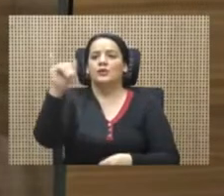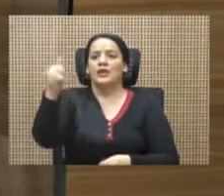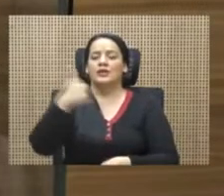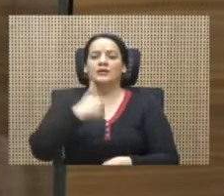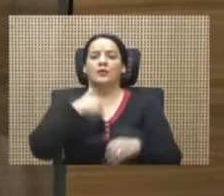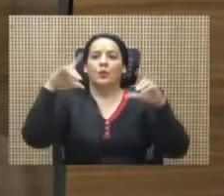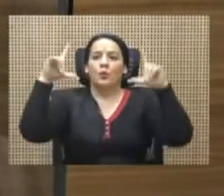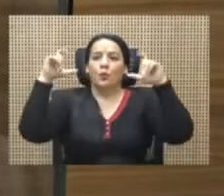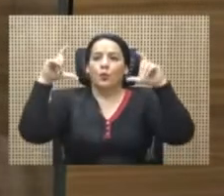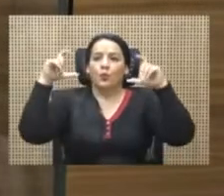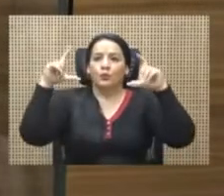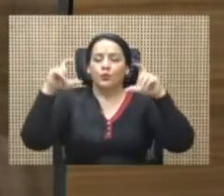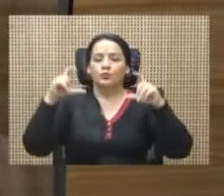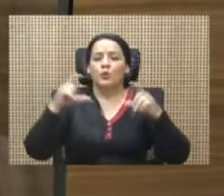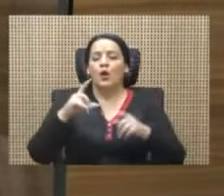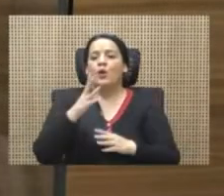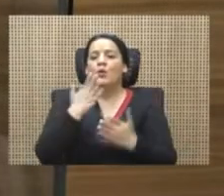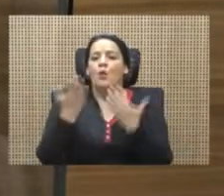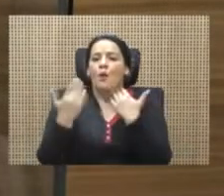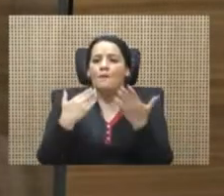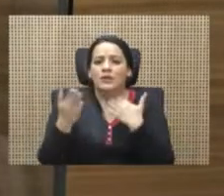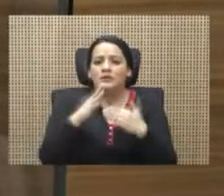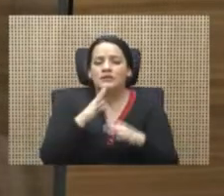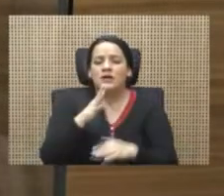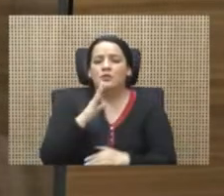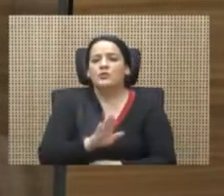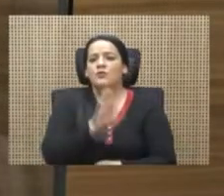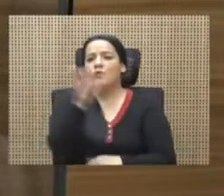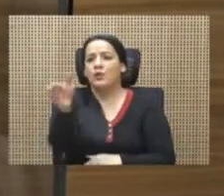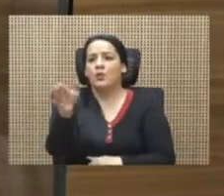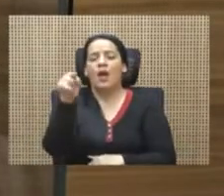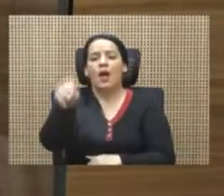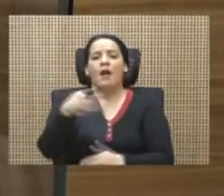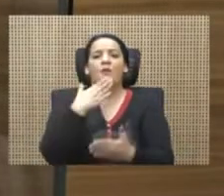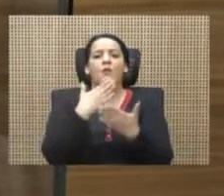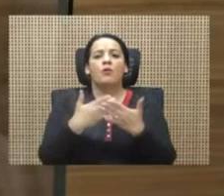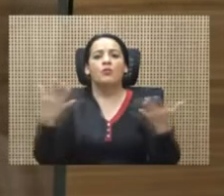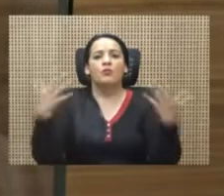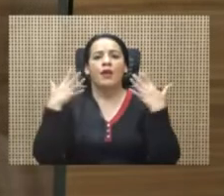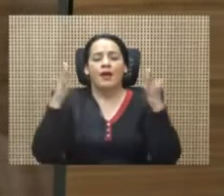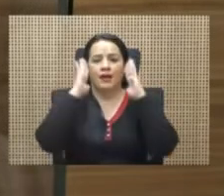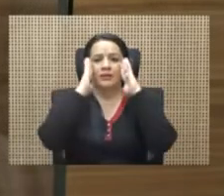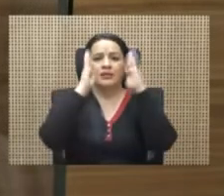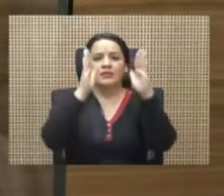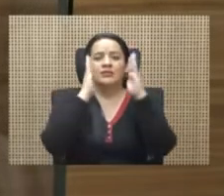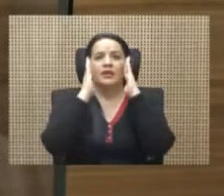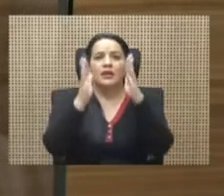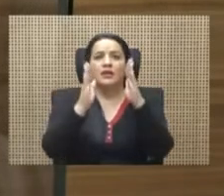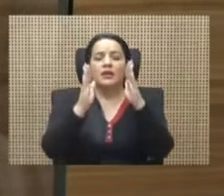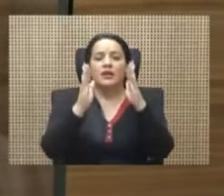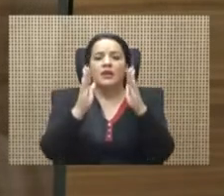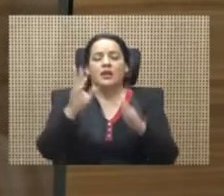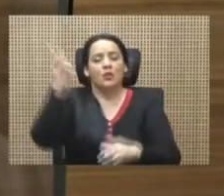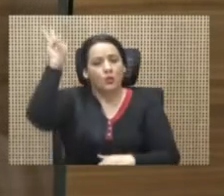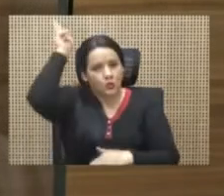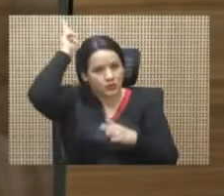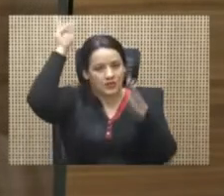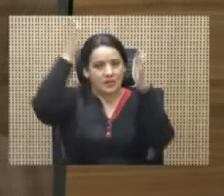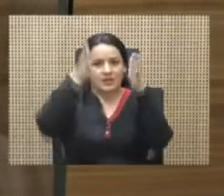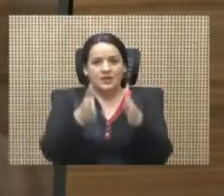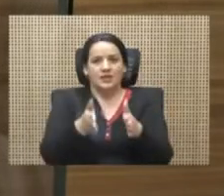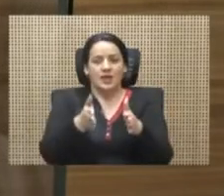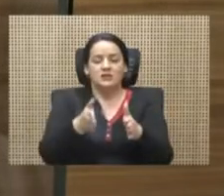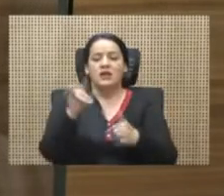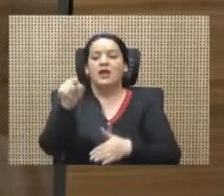fotos, conversaron y se fueron para Buenos Aires a atender los indígenas que